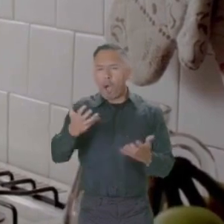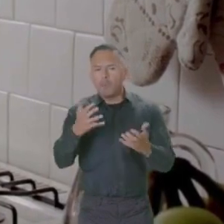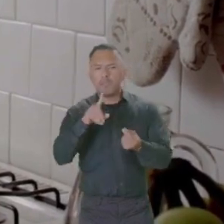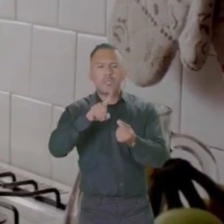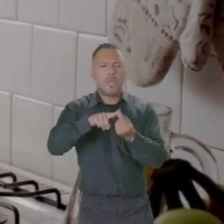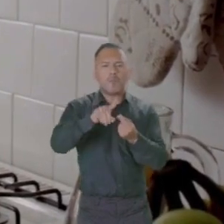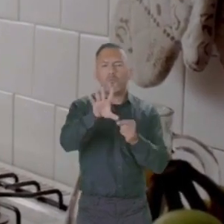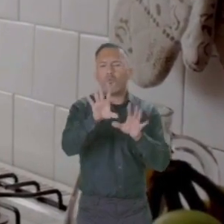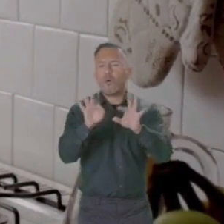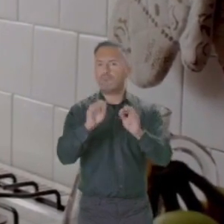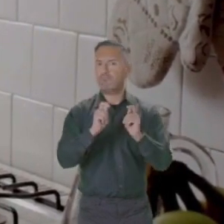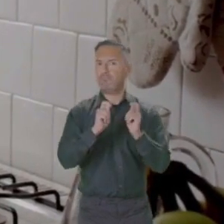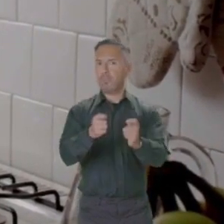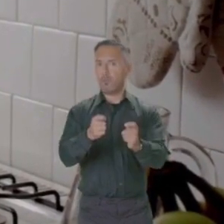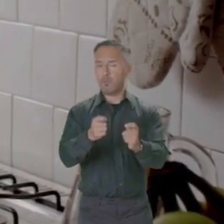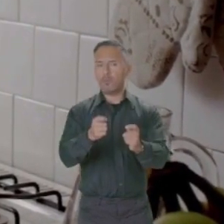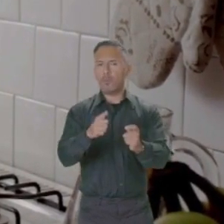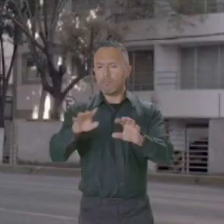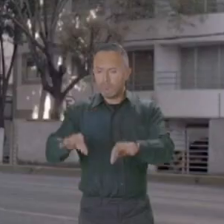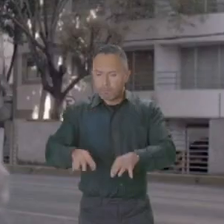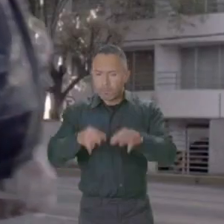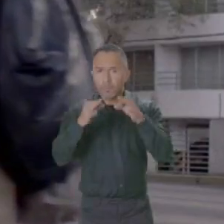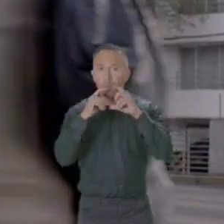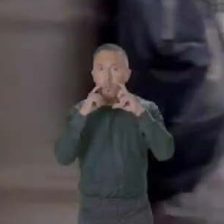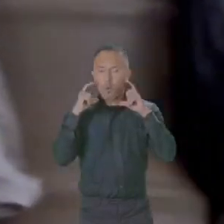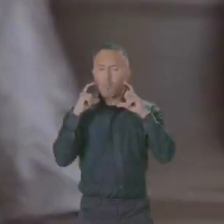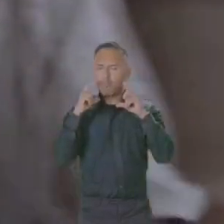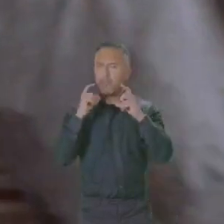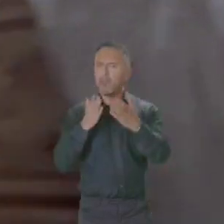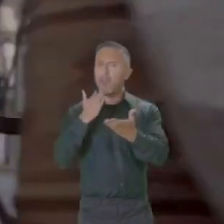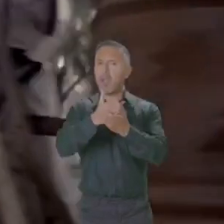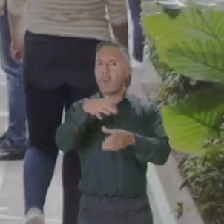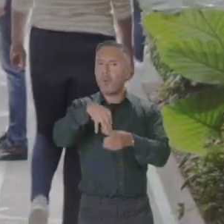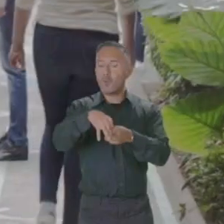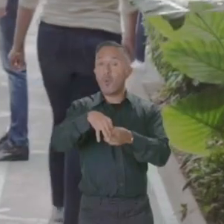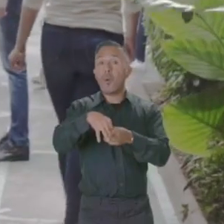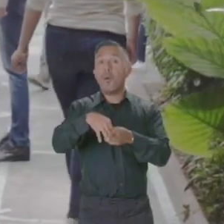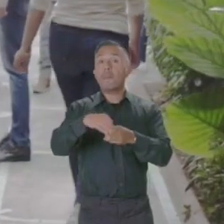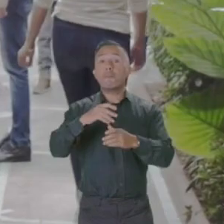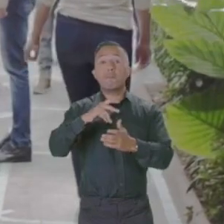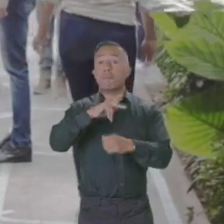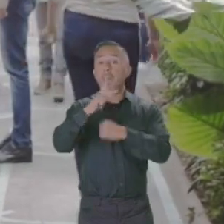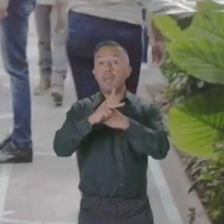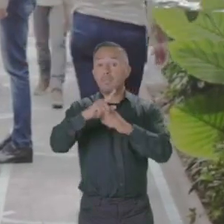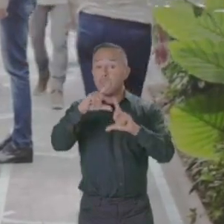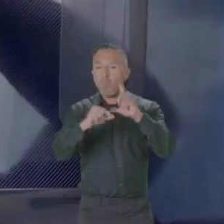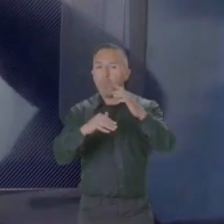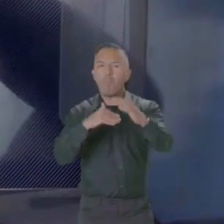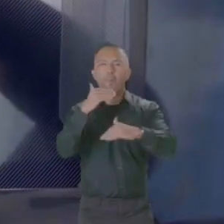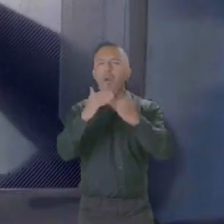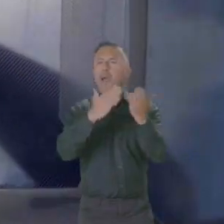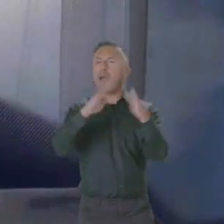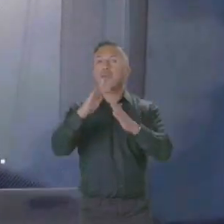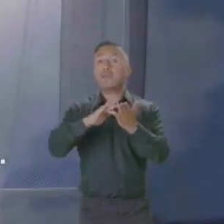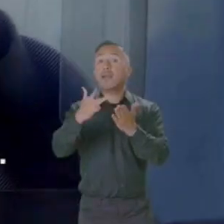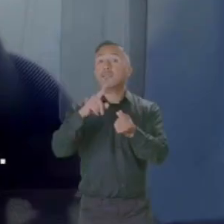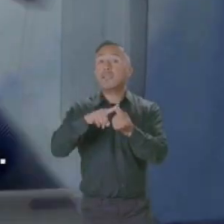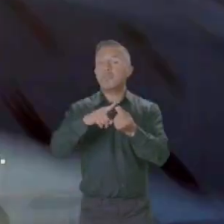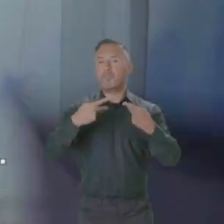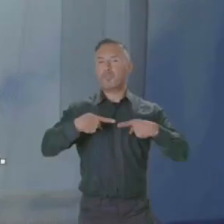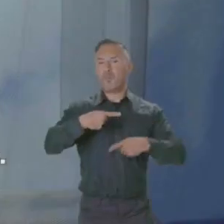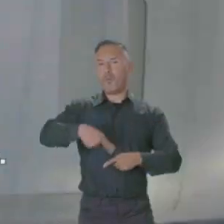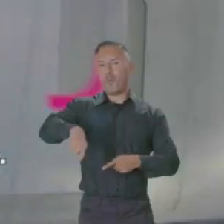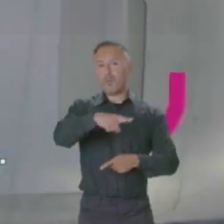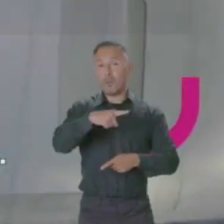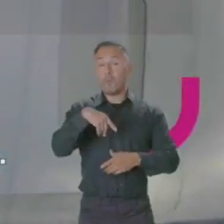decidimos quién nos va a ocupar. Toma tu cubrebocas y sal a votar. Que este país lo hacemos funcionar las y los ciudadanos. El 6